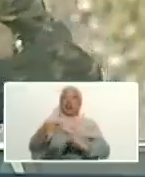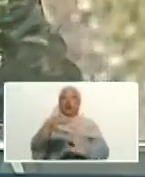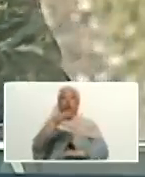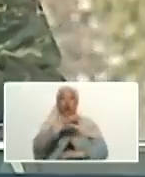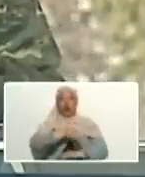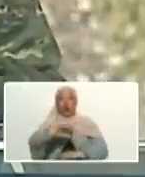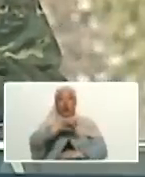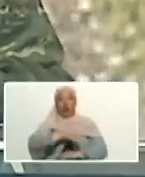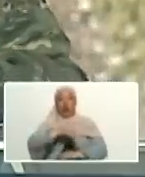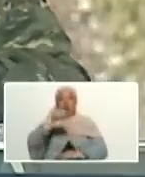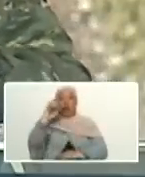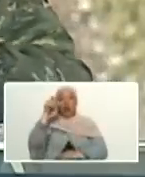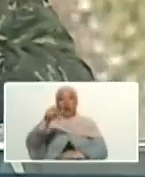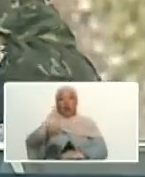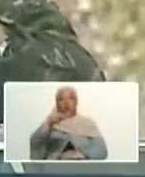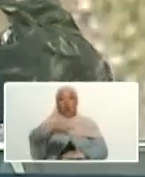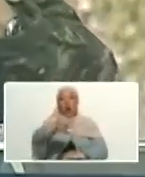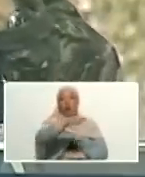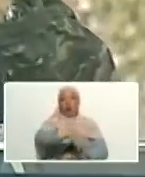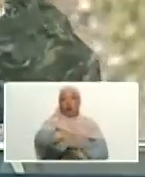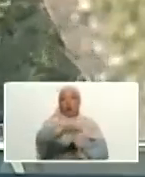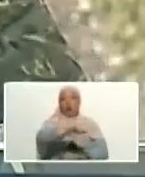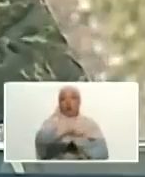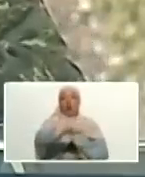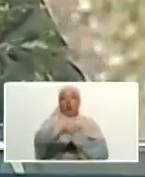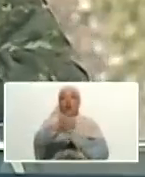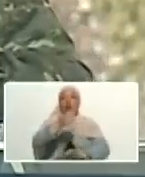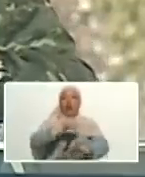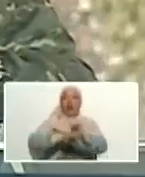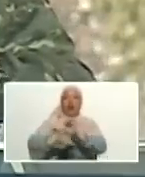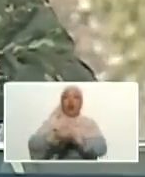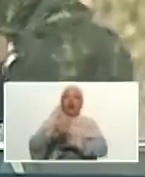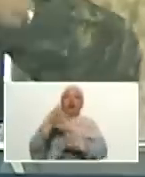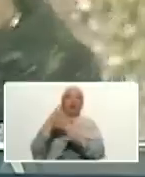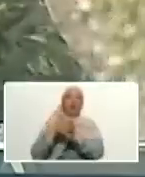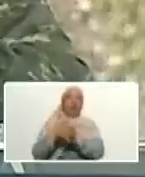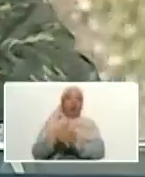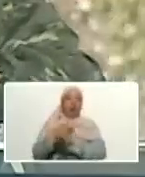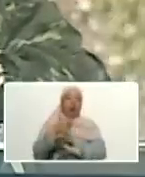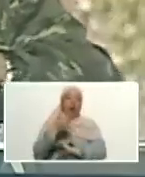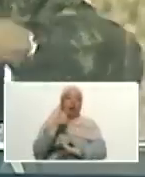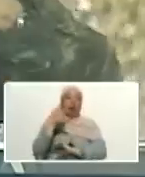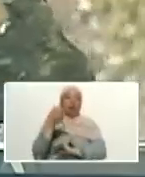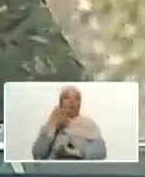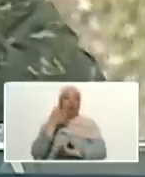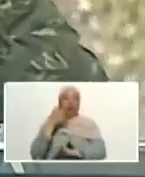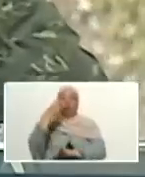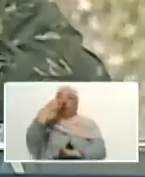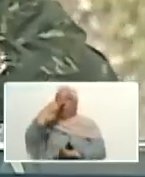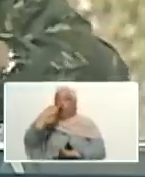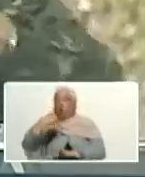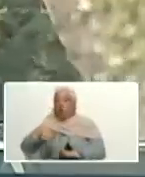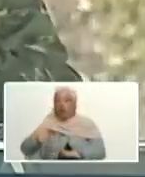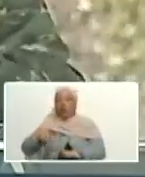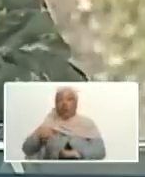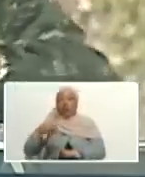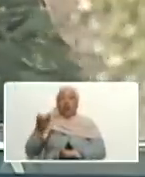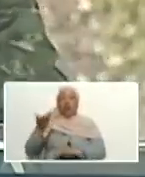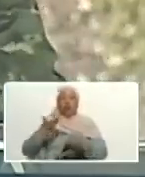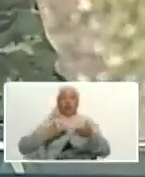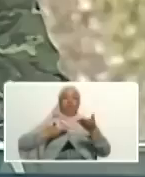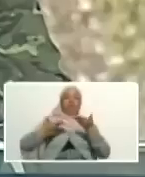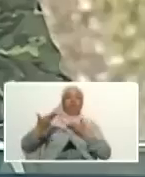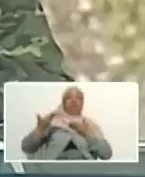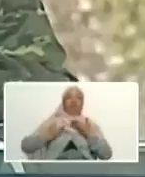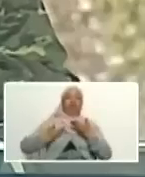pueblo, para ir sanando las heridas sociales de esta guerra, de este boicot, del bloqueo,